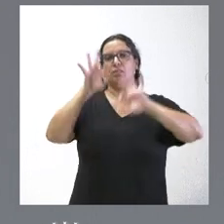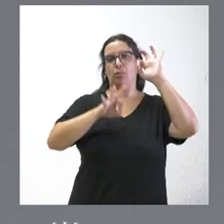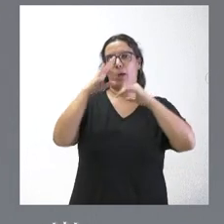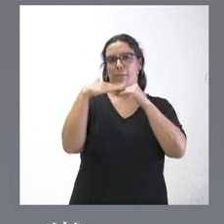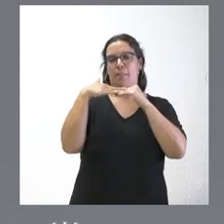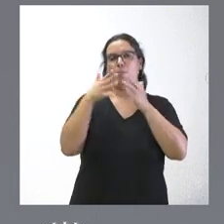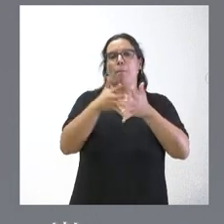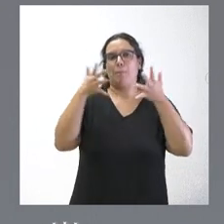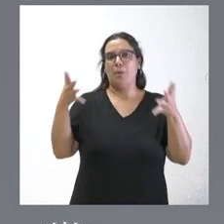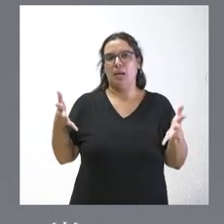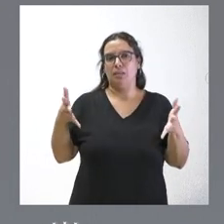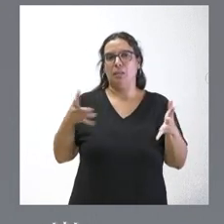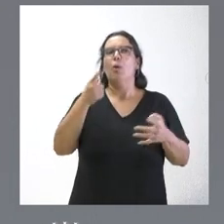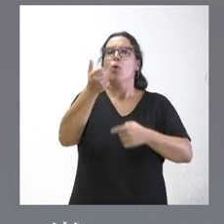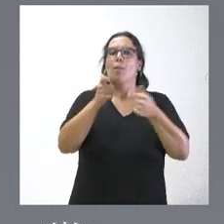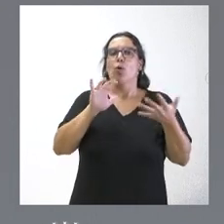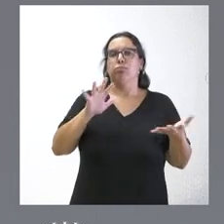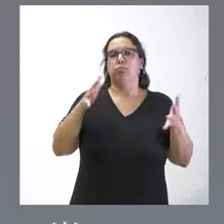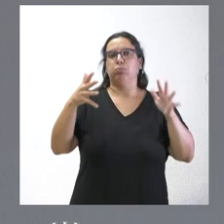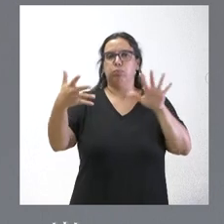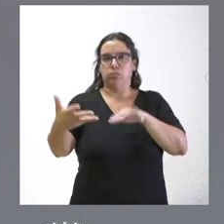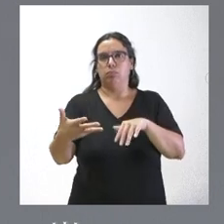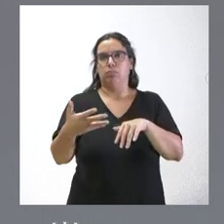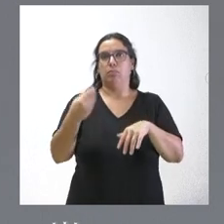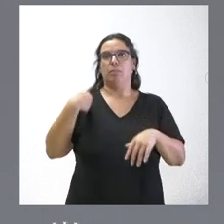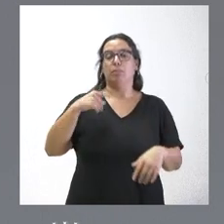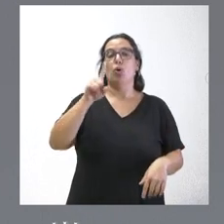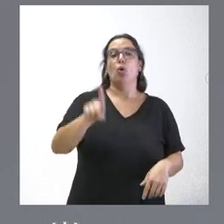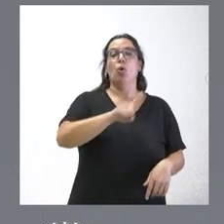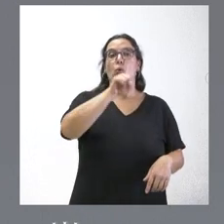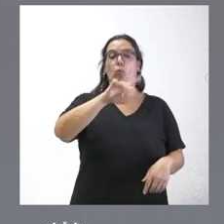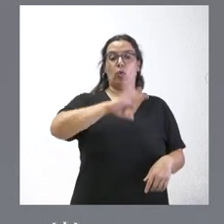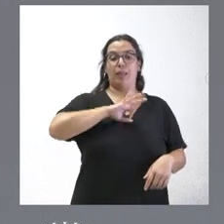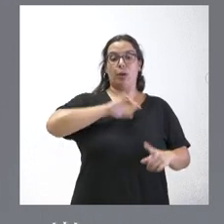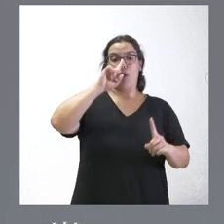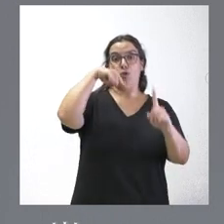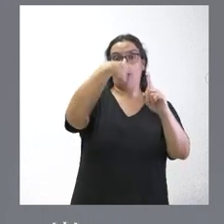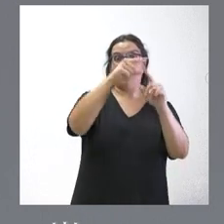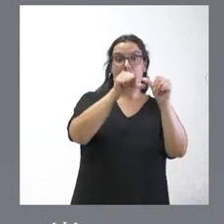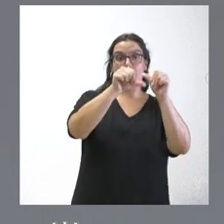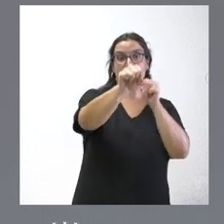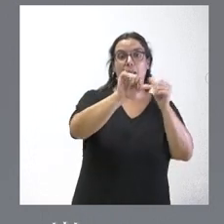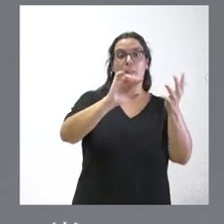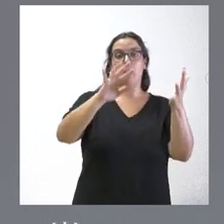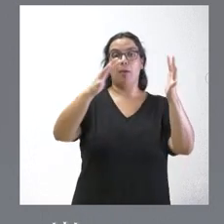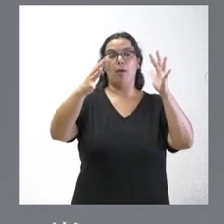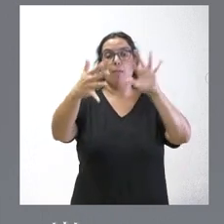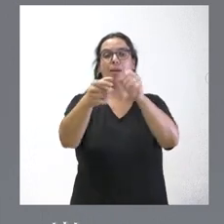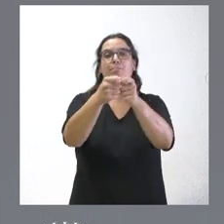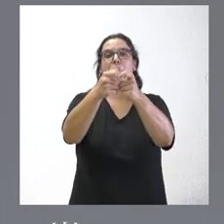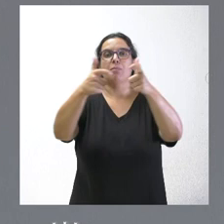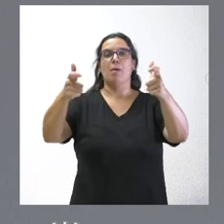ratios paulatina empezaría desde el 1 de enero del año 2024 hasta el año hasta finales